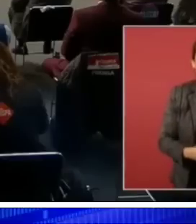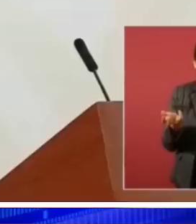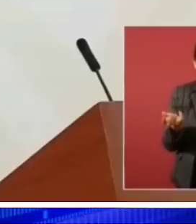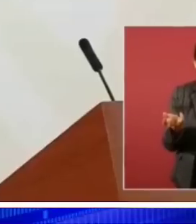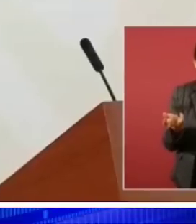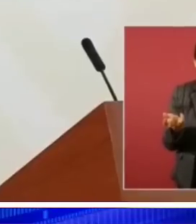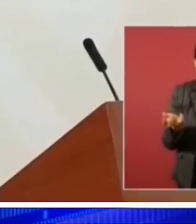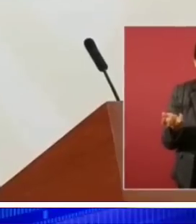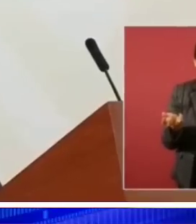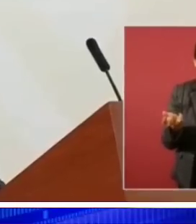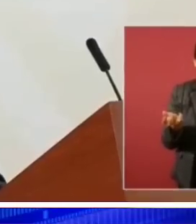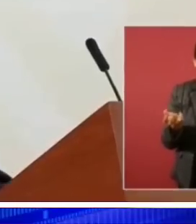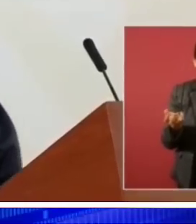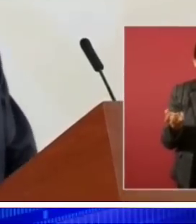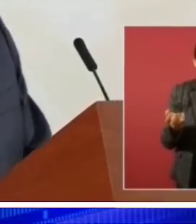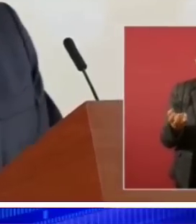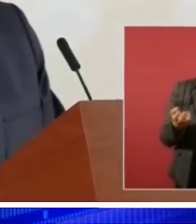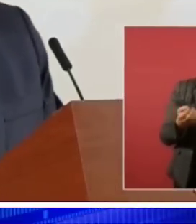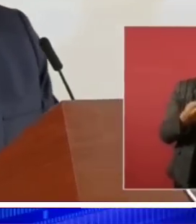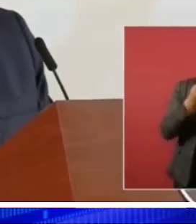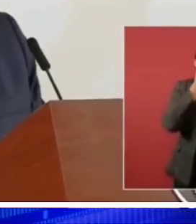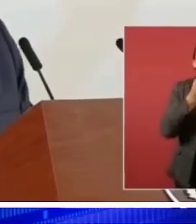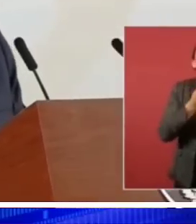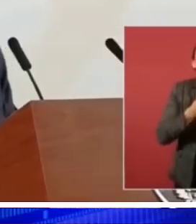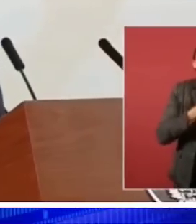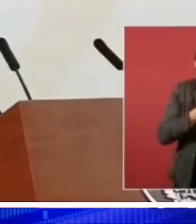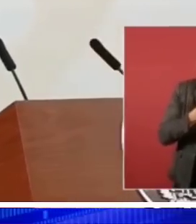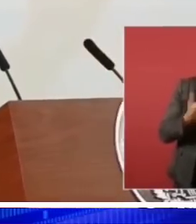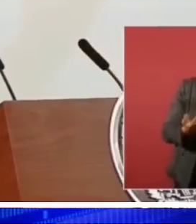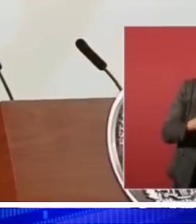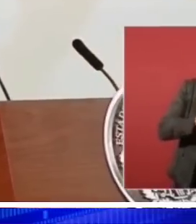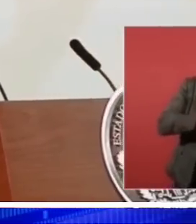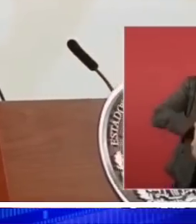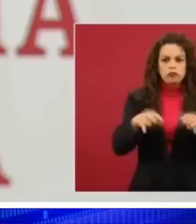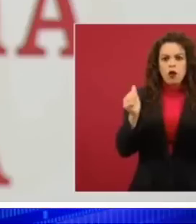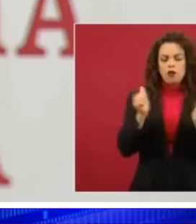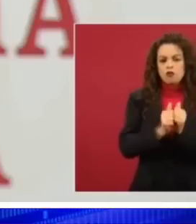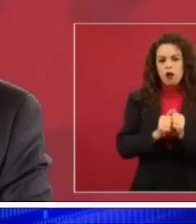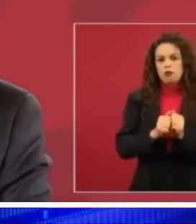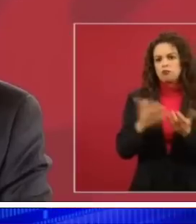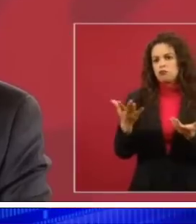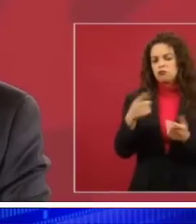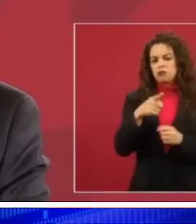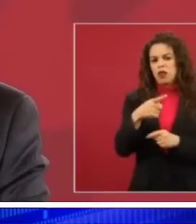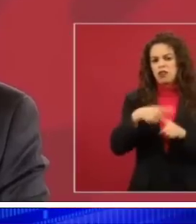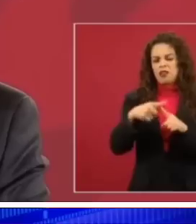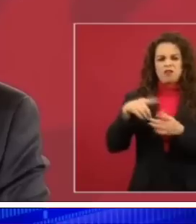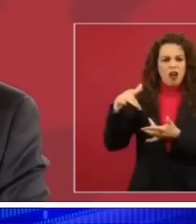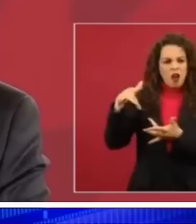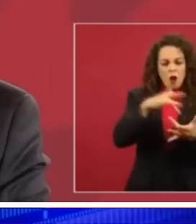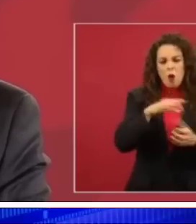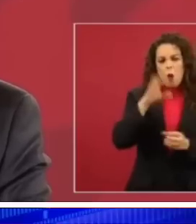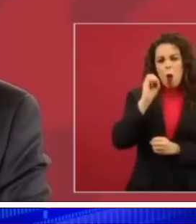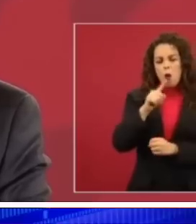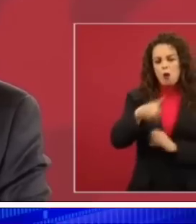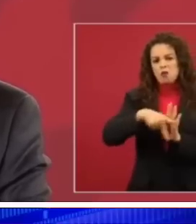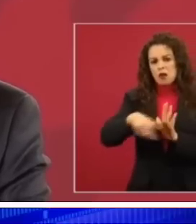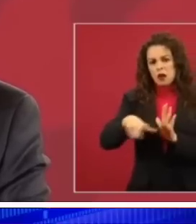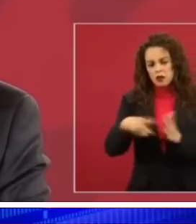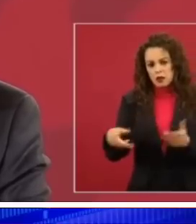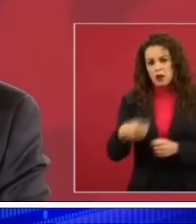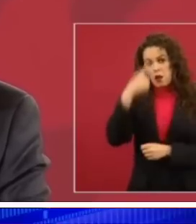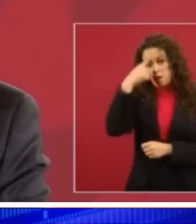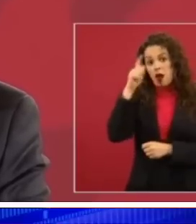hoy el presidente habló también sobre esto sobre los jueces estas decisiones y sobre todo el daño que hacen